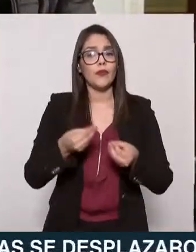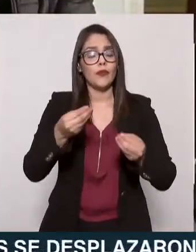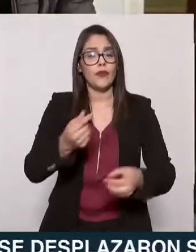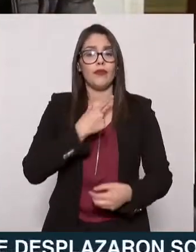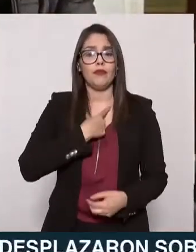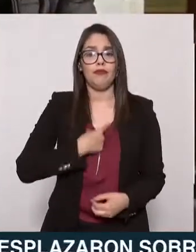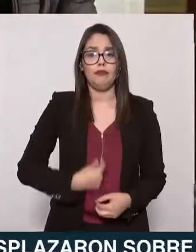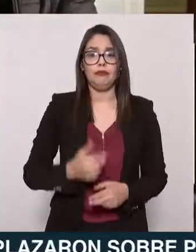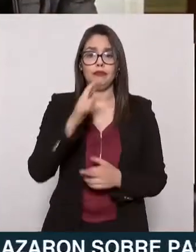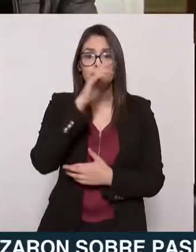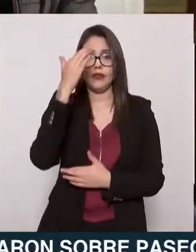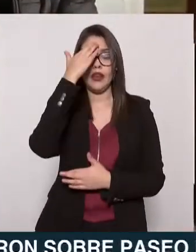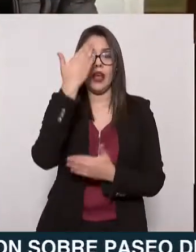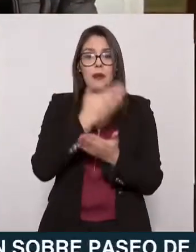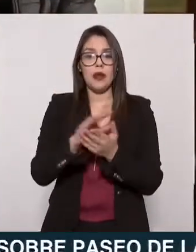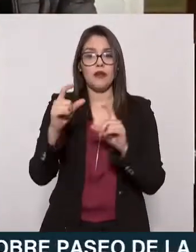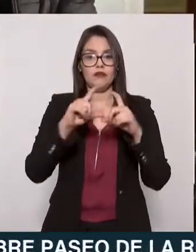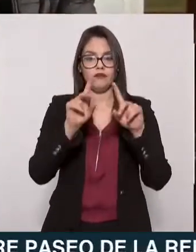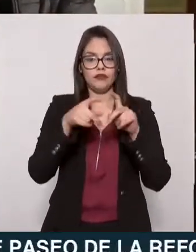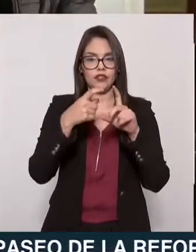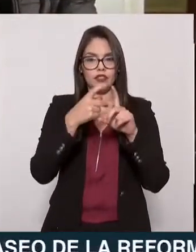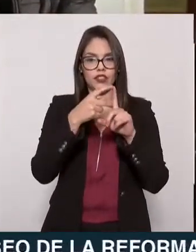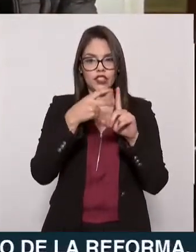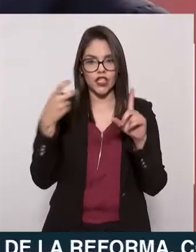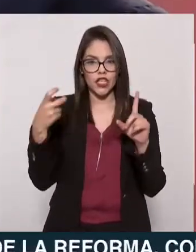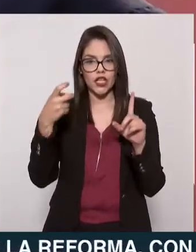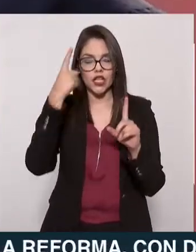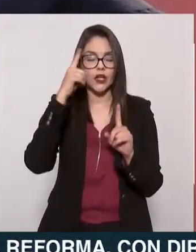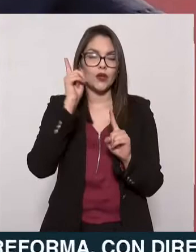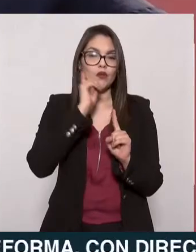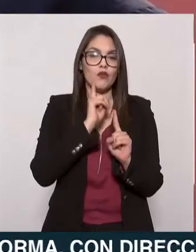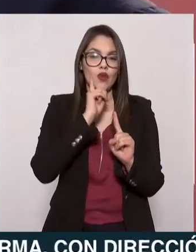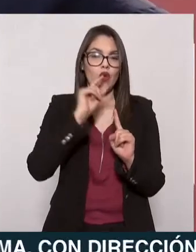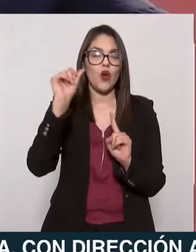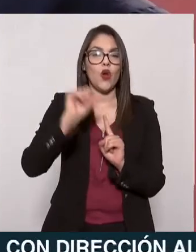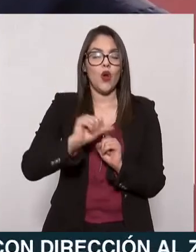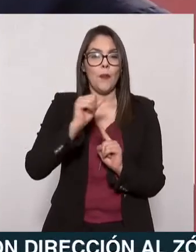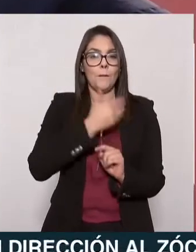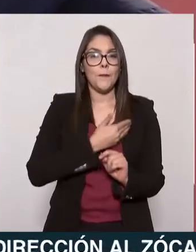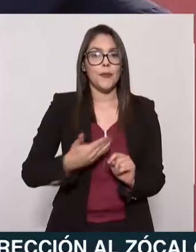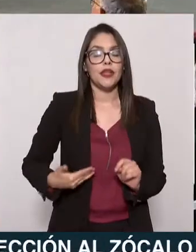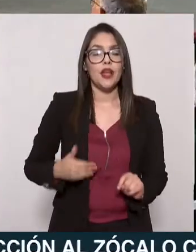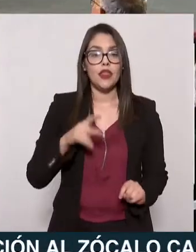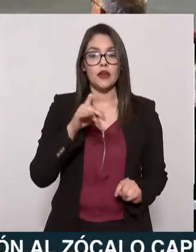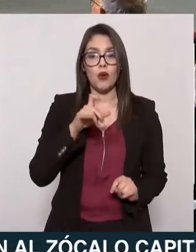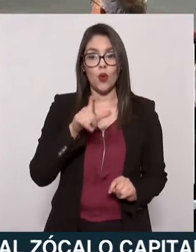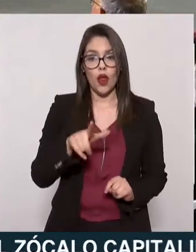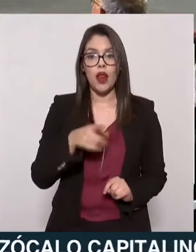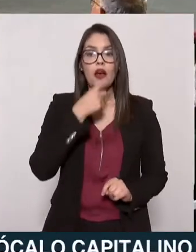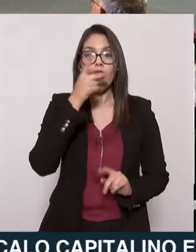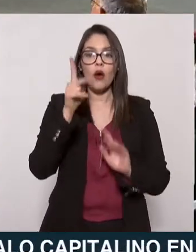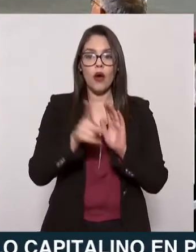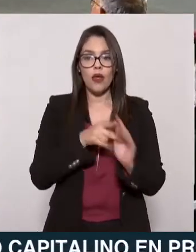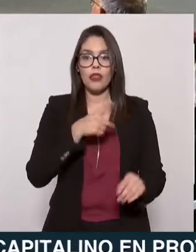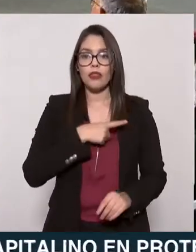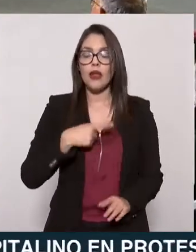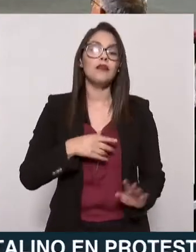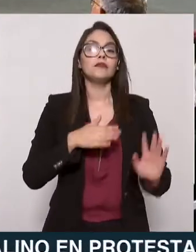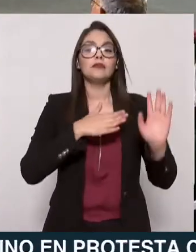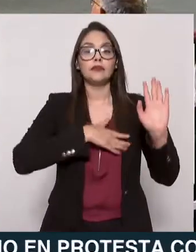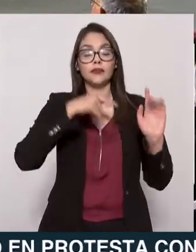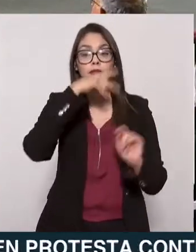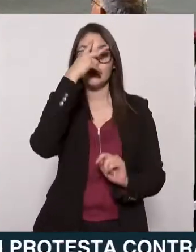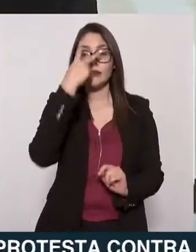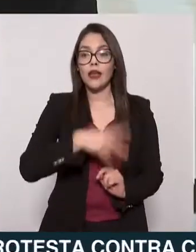un reconocimiento y un cheque a Optilia Eugenio Manuel, el presidente Andrés Manuel López Obrador reiteró el compromiso de que en